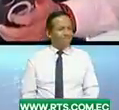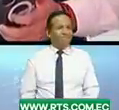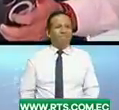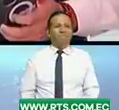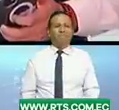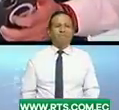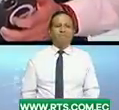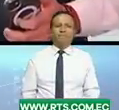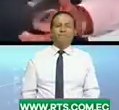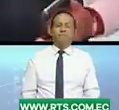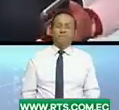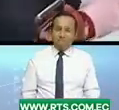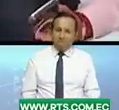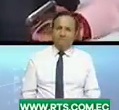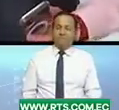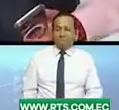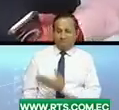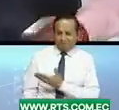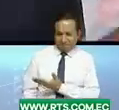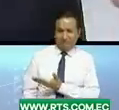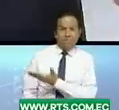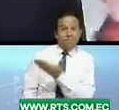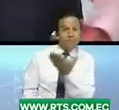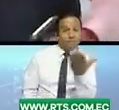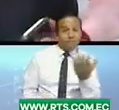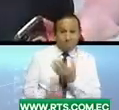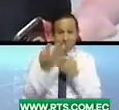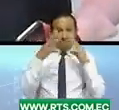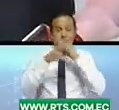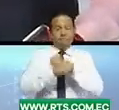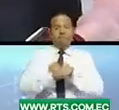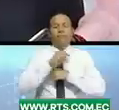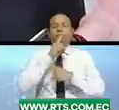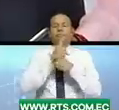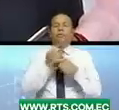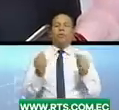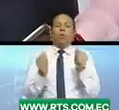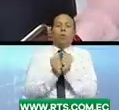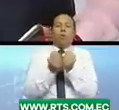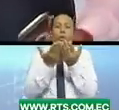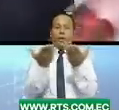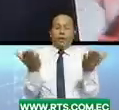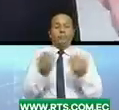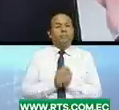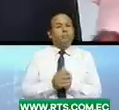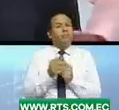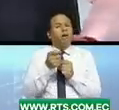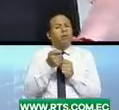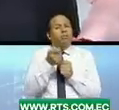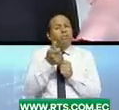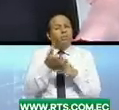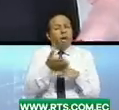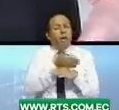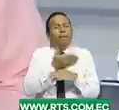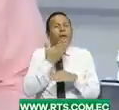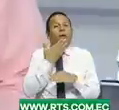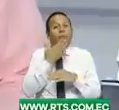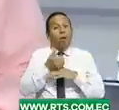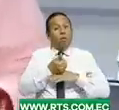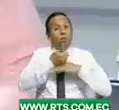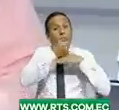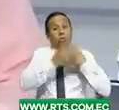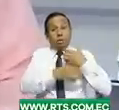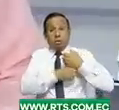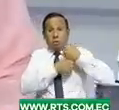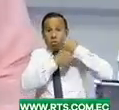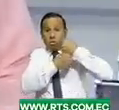Ana y amigos televidentes, muy buenas noches. Un gusto poder acompañarlos. Bueno, hace pocos minutos las autoridades de seguridad acá en la Nueva